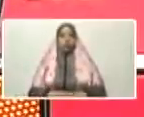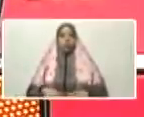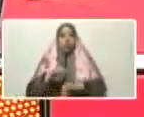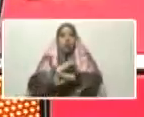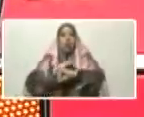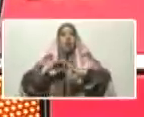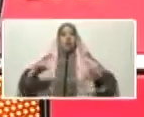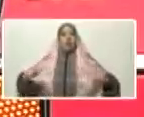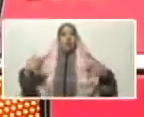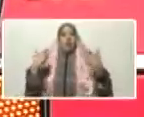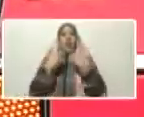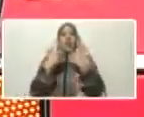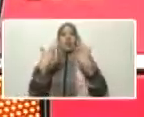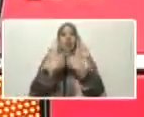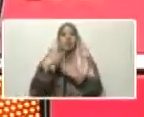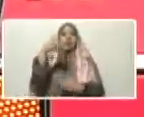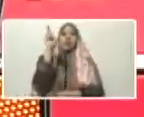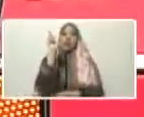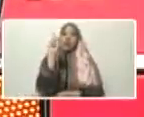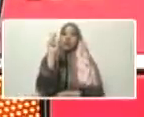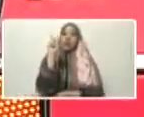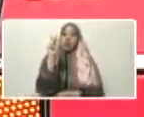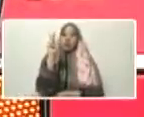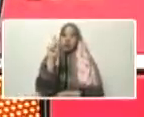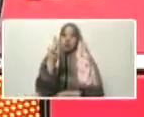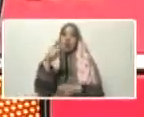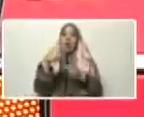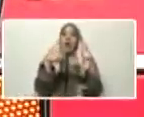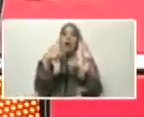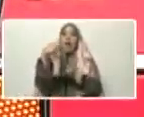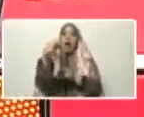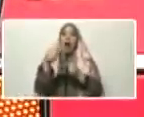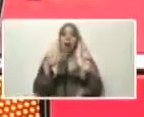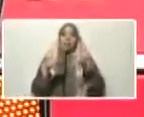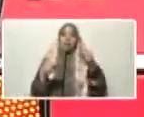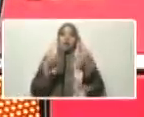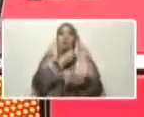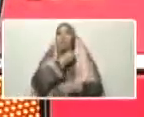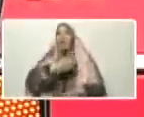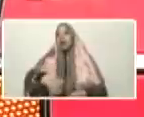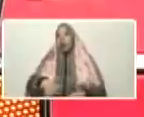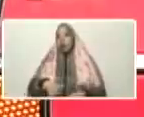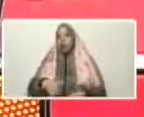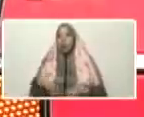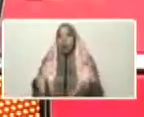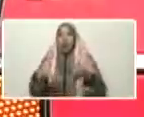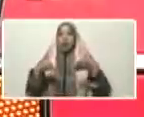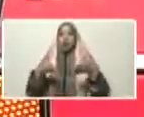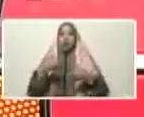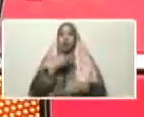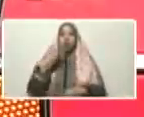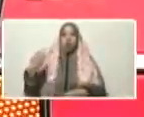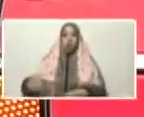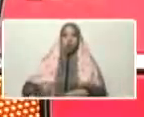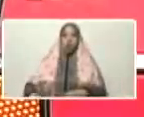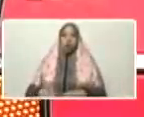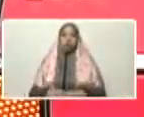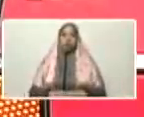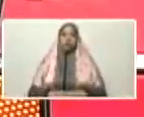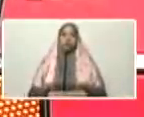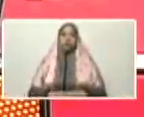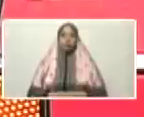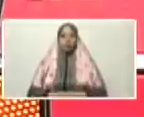segunda guerra mundial la derrota de japón y la victoria de los comunistas parte 3